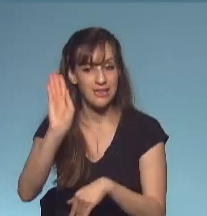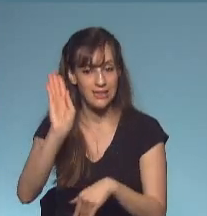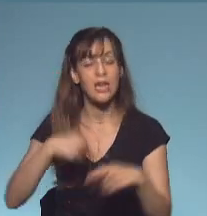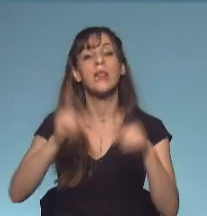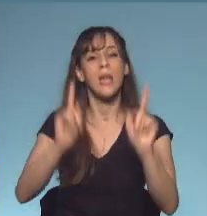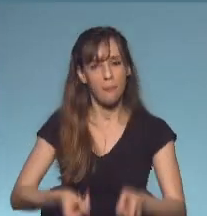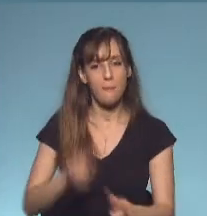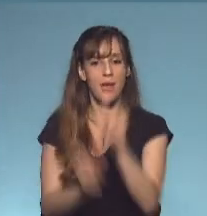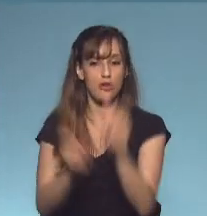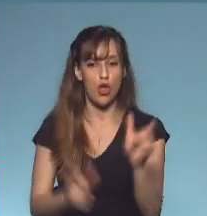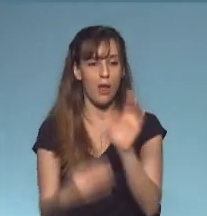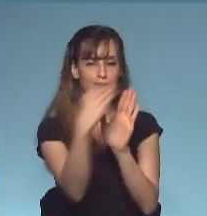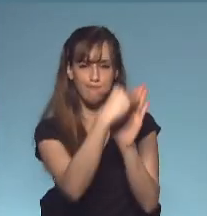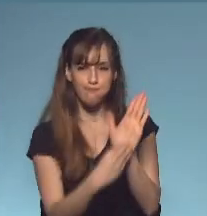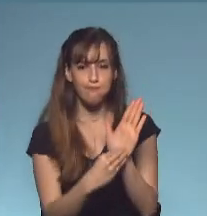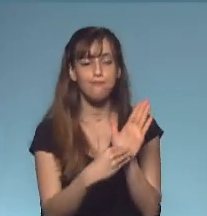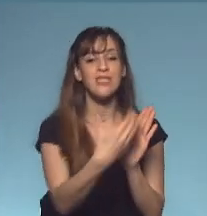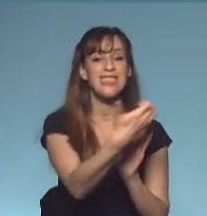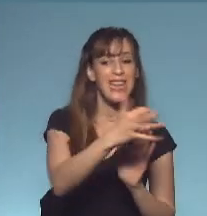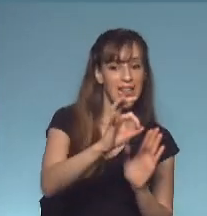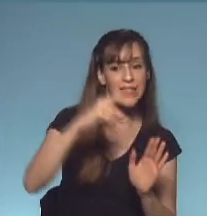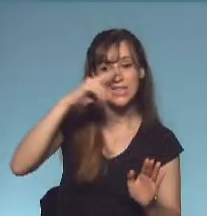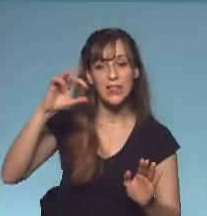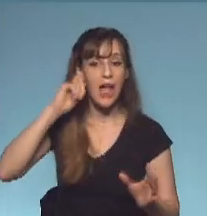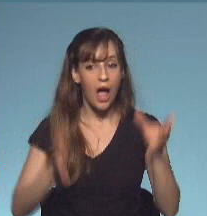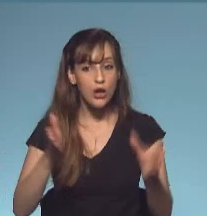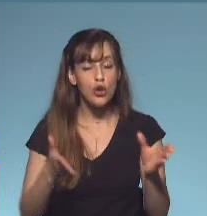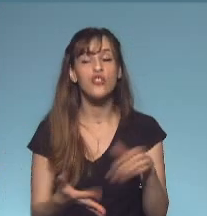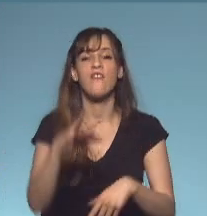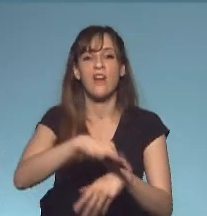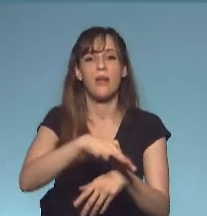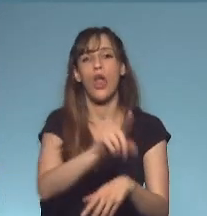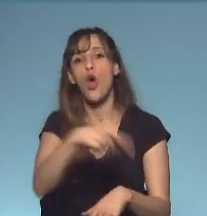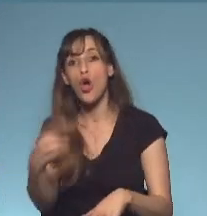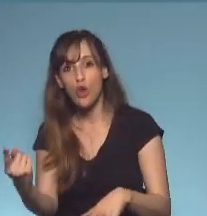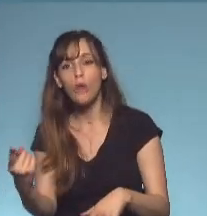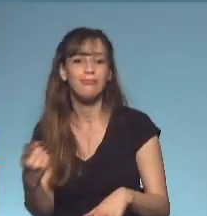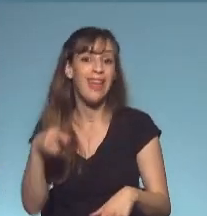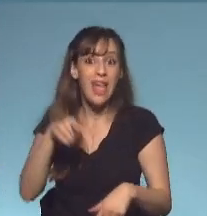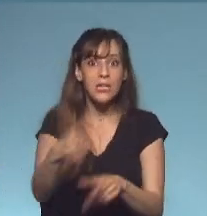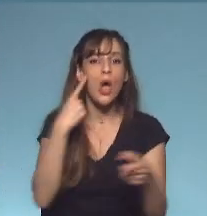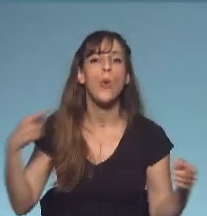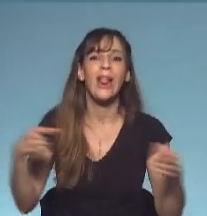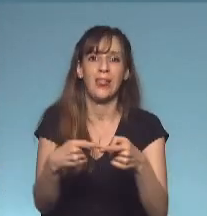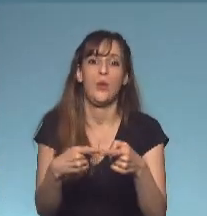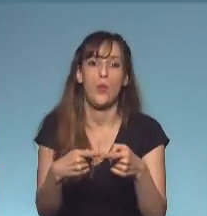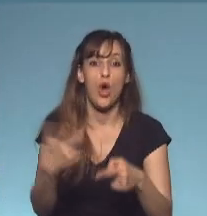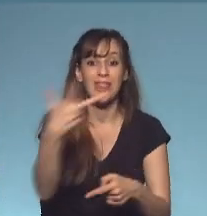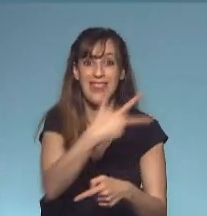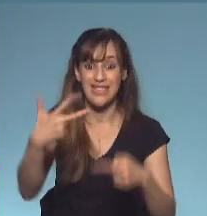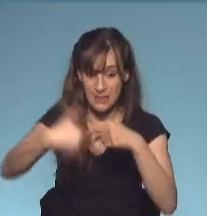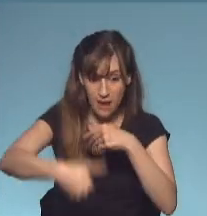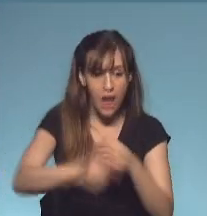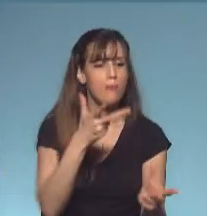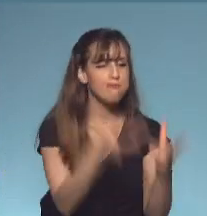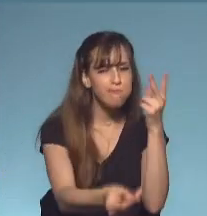entre 60 y 70 con enfermedades preexistentes. Eso esperamos cubrirlo de haber